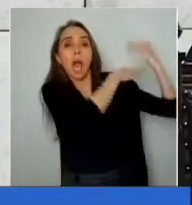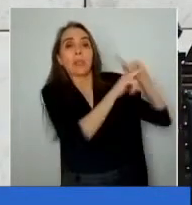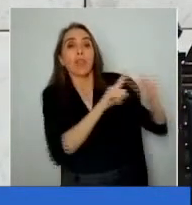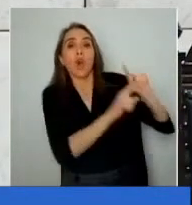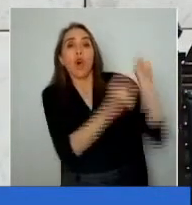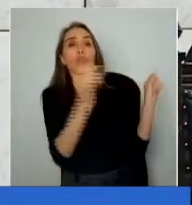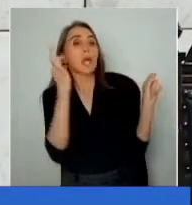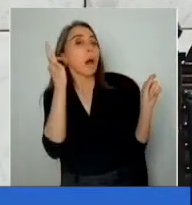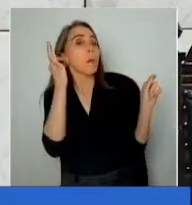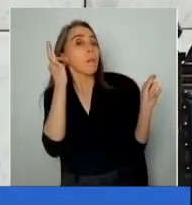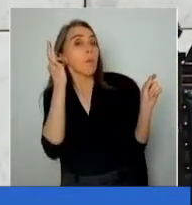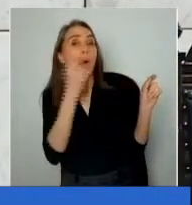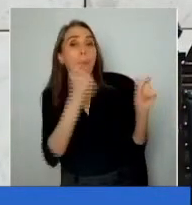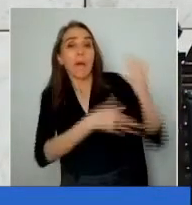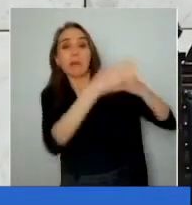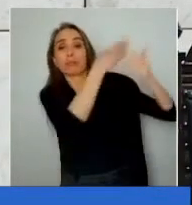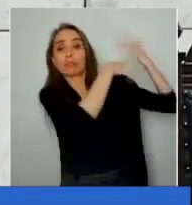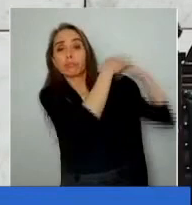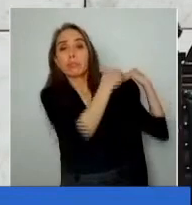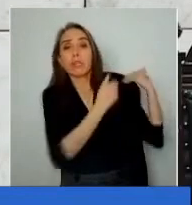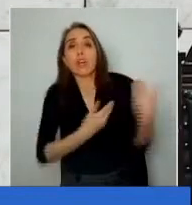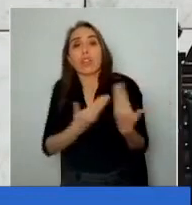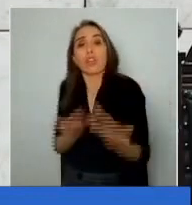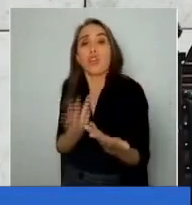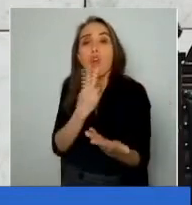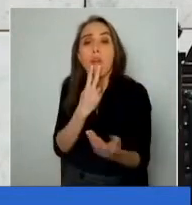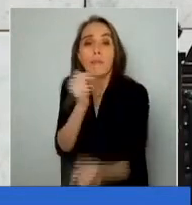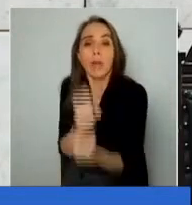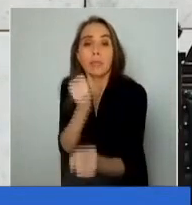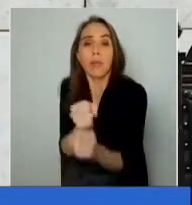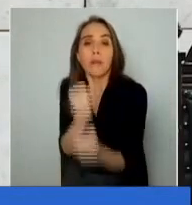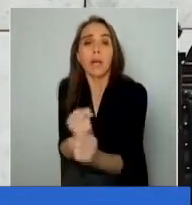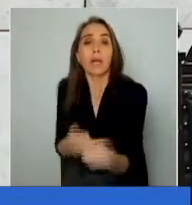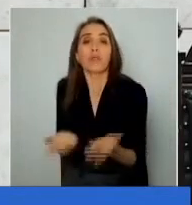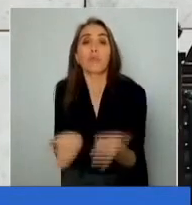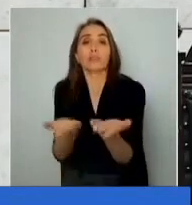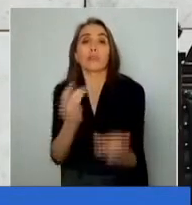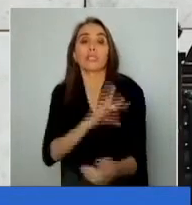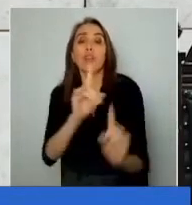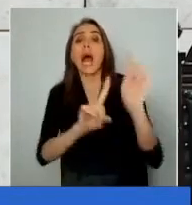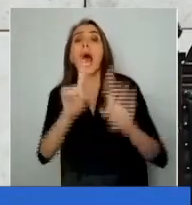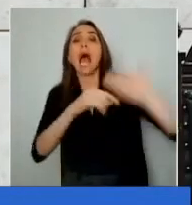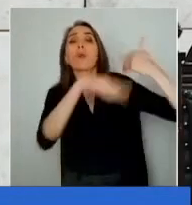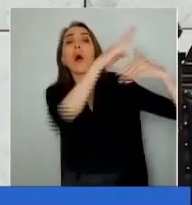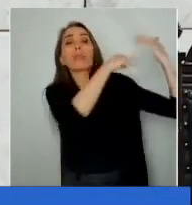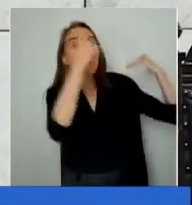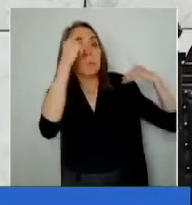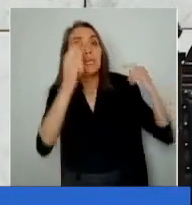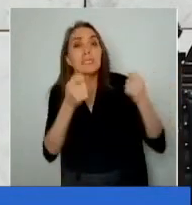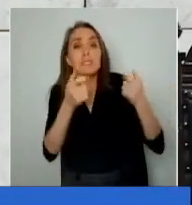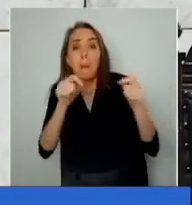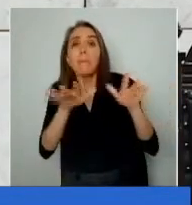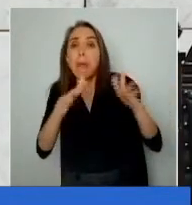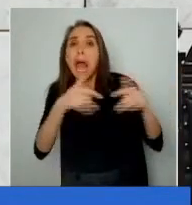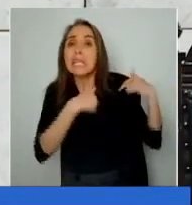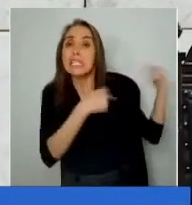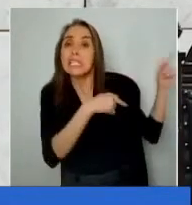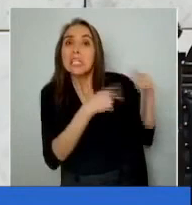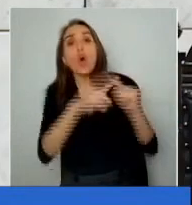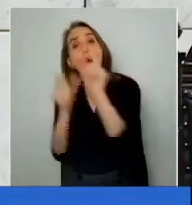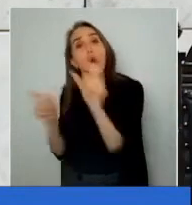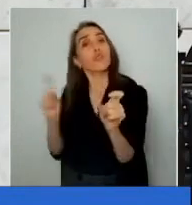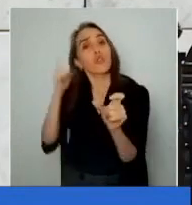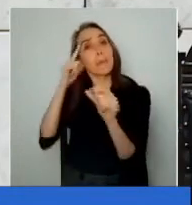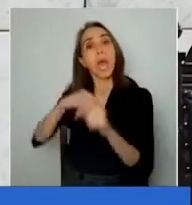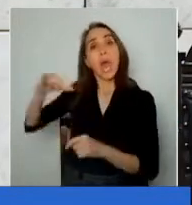dieron también su vida al servicio de chile algunos que pensaban similar a nosotros otros no con éxito